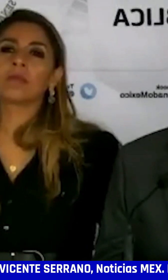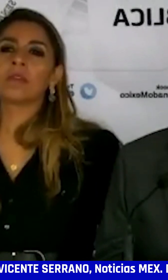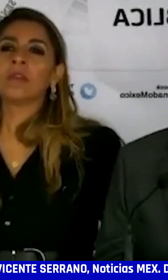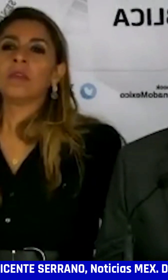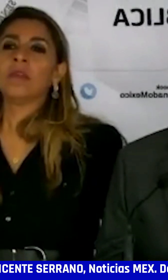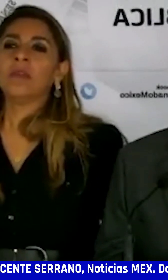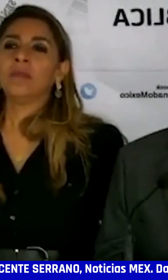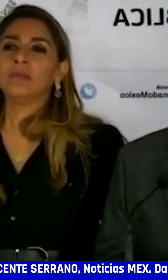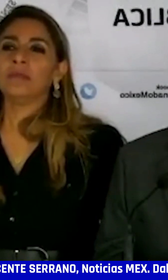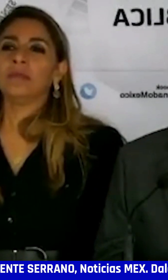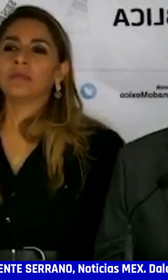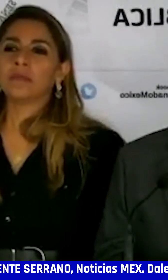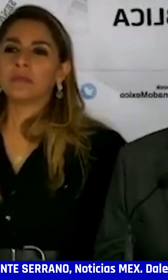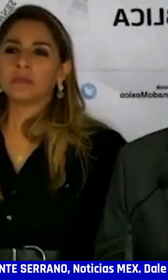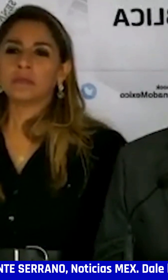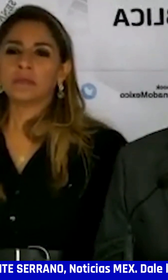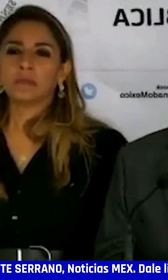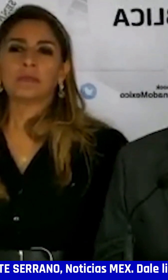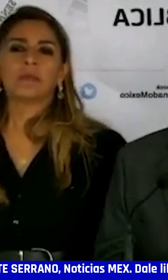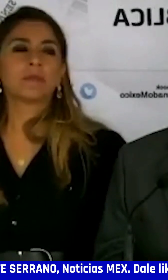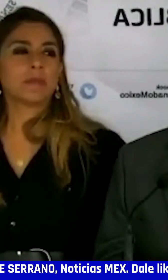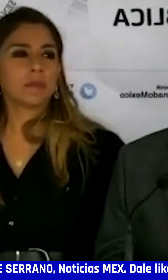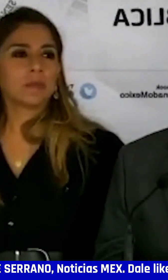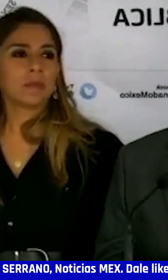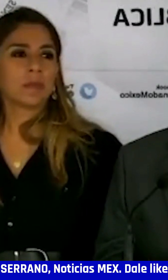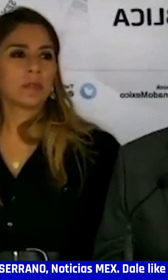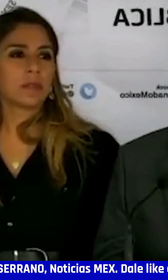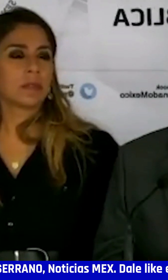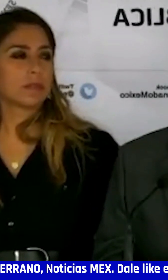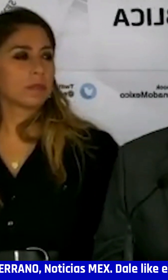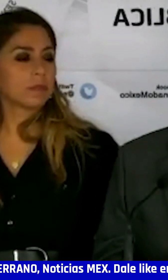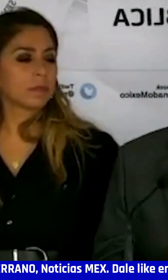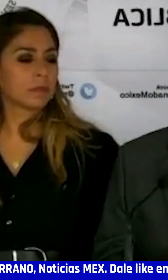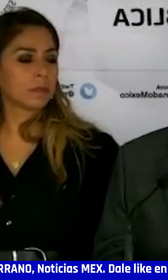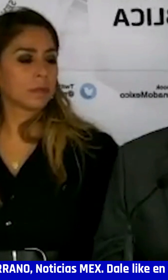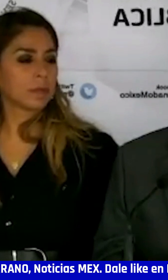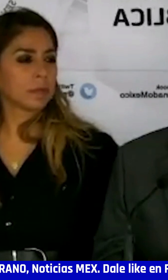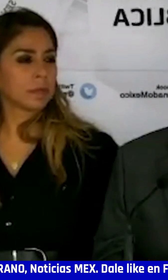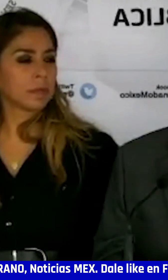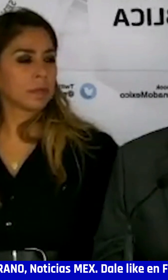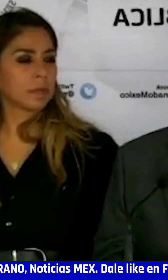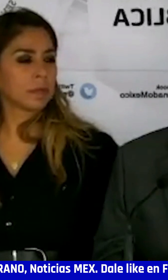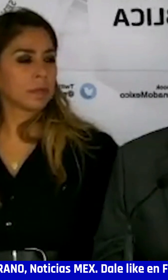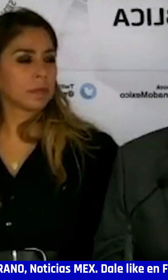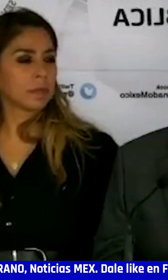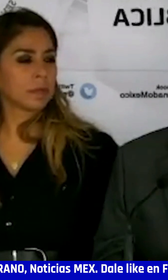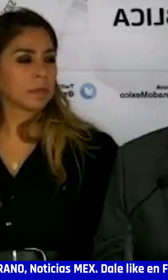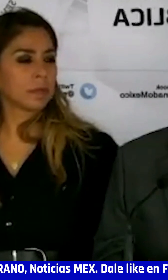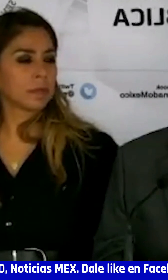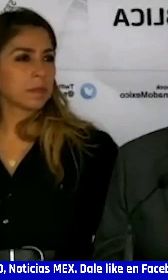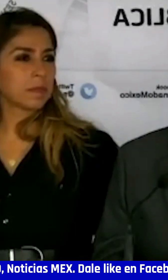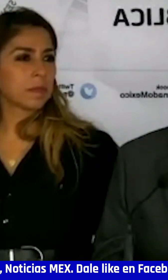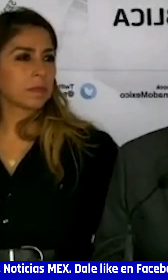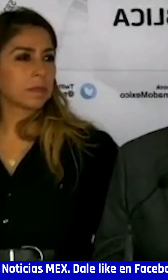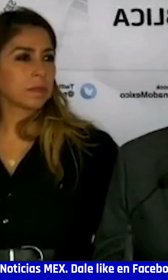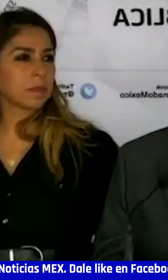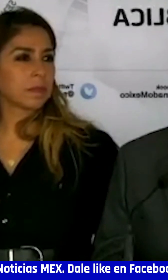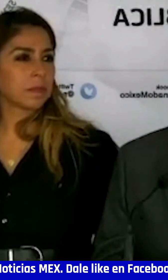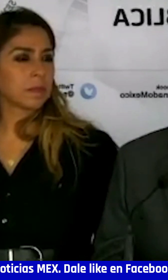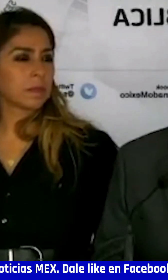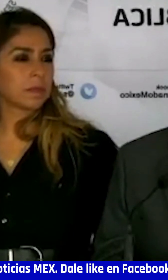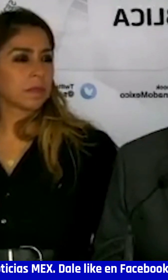modificarse y vale la pena estudiarlos, hacer un análisis racional y profundo, dijo al ser cuestionado sobre si en el Senado se aprueba en noviembre